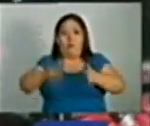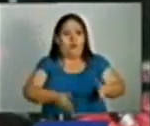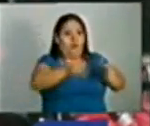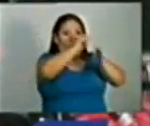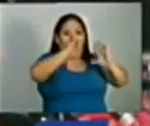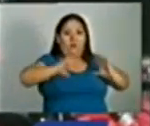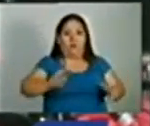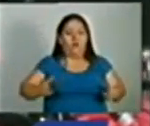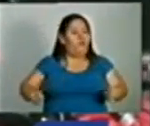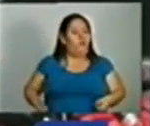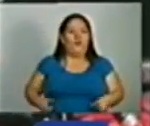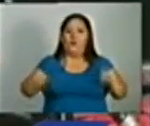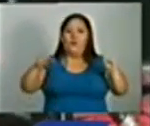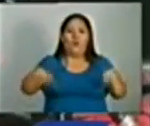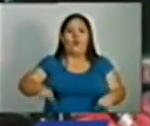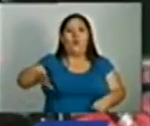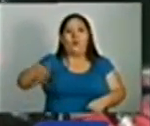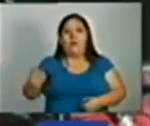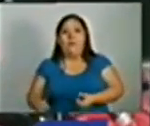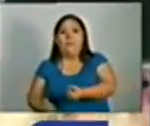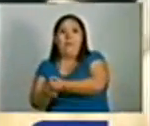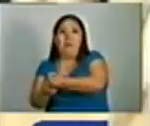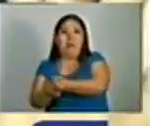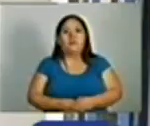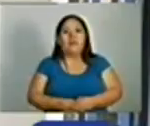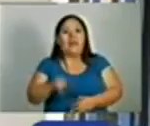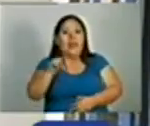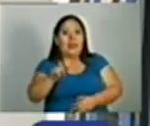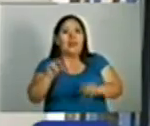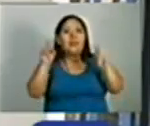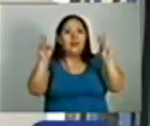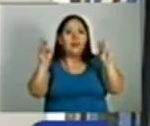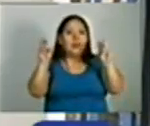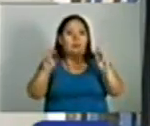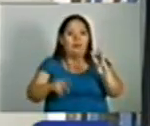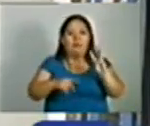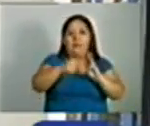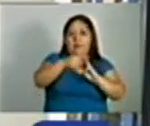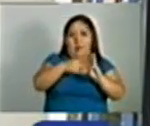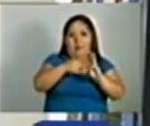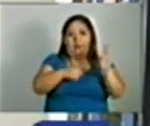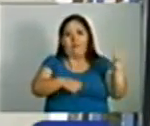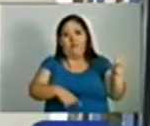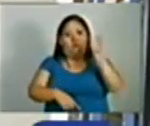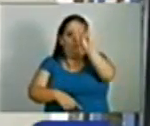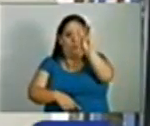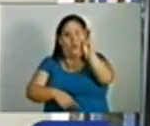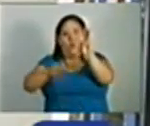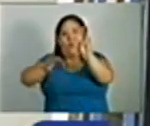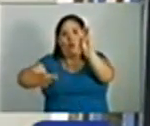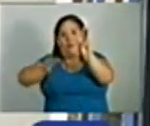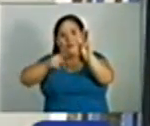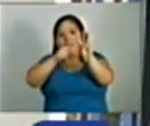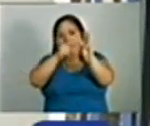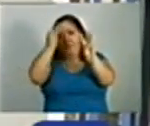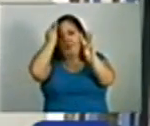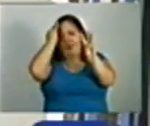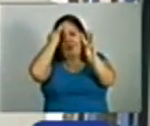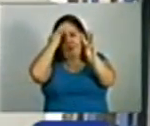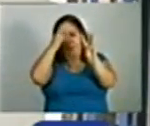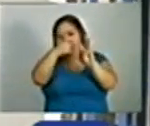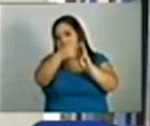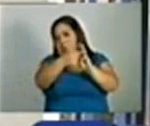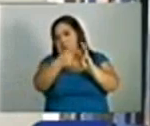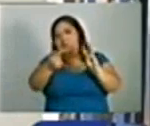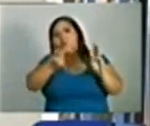estructura pública, para favorecer ni a un partido político. Que esos magistrados puedan ostentar su cargo. Como hemos conocido por los